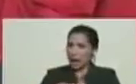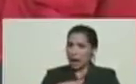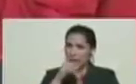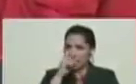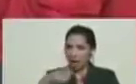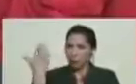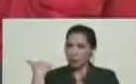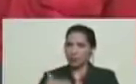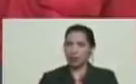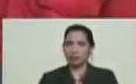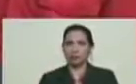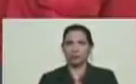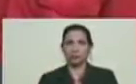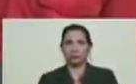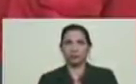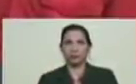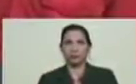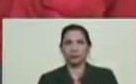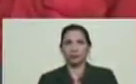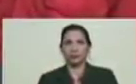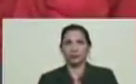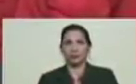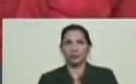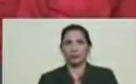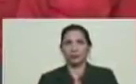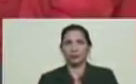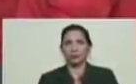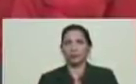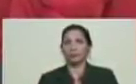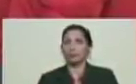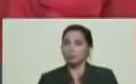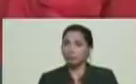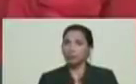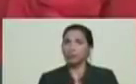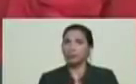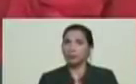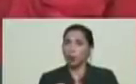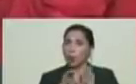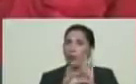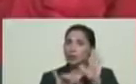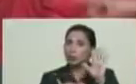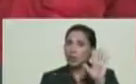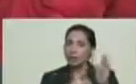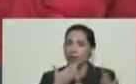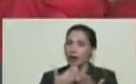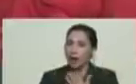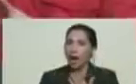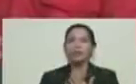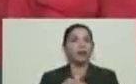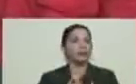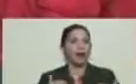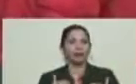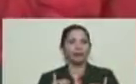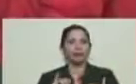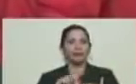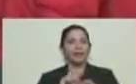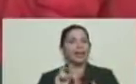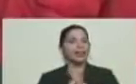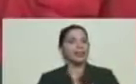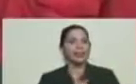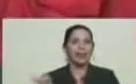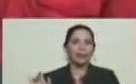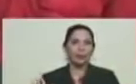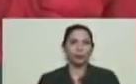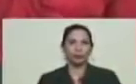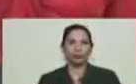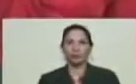pasado. Estábamos saliendo de ellas gracias a la constituyente. O sean dificultades de